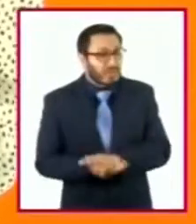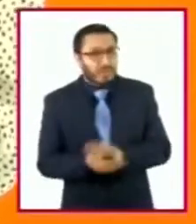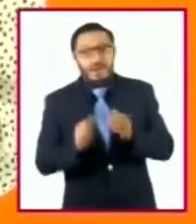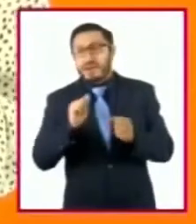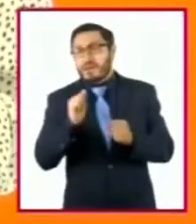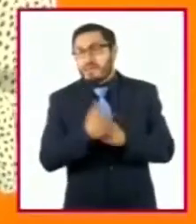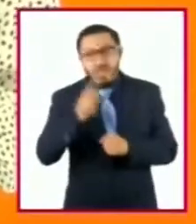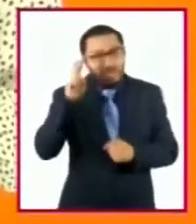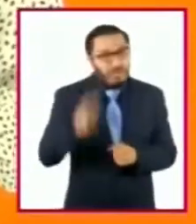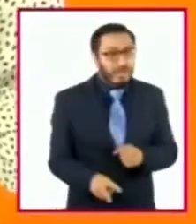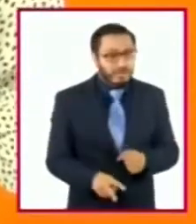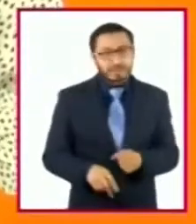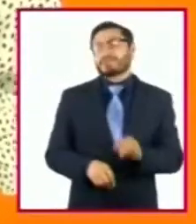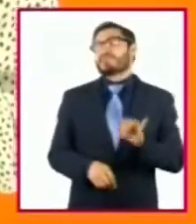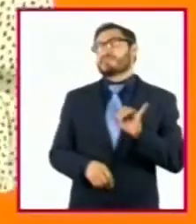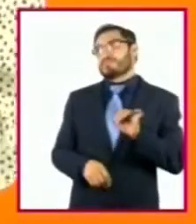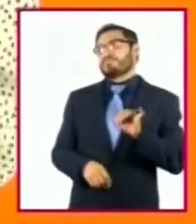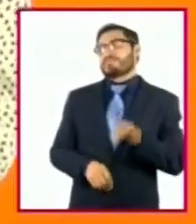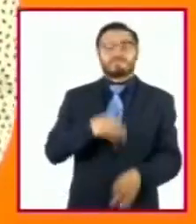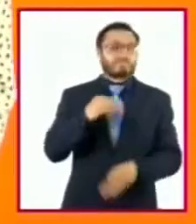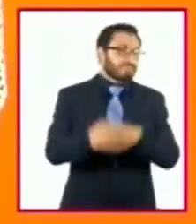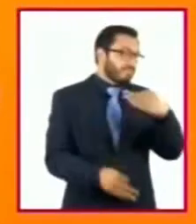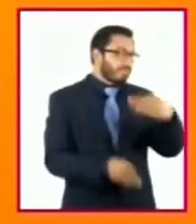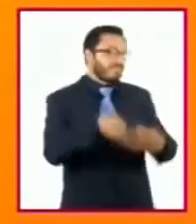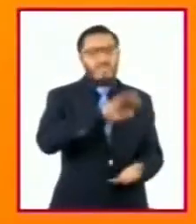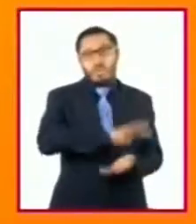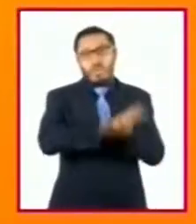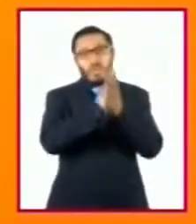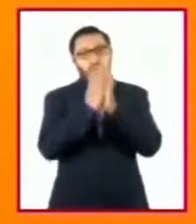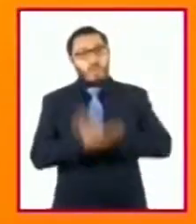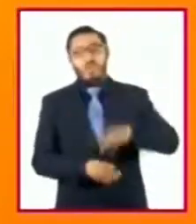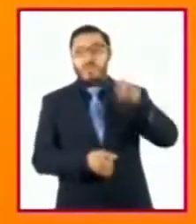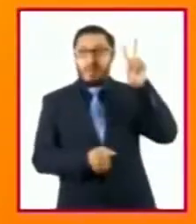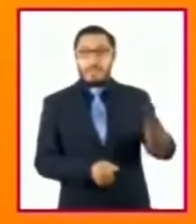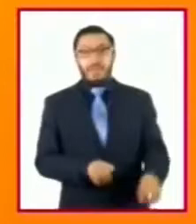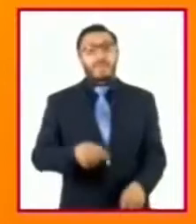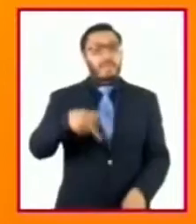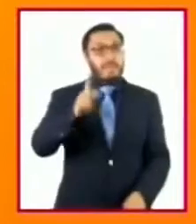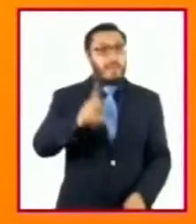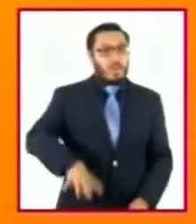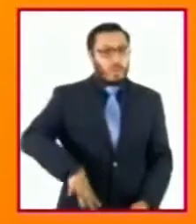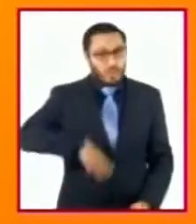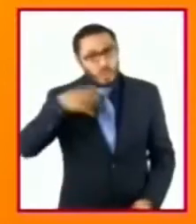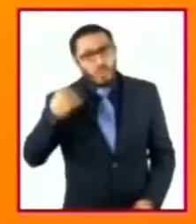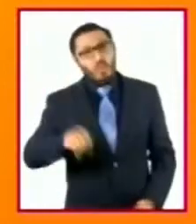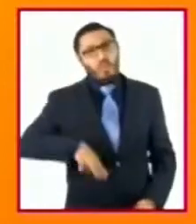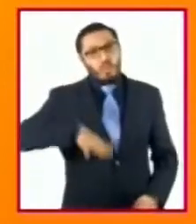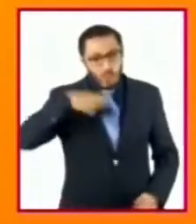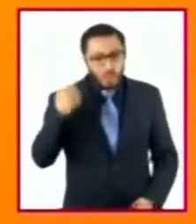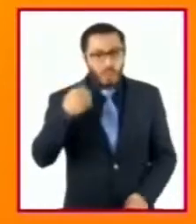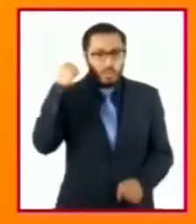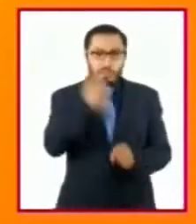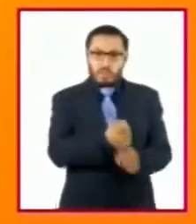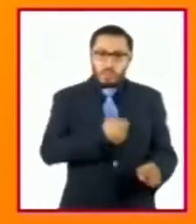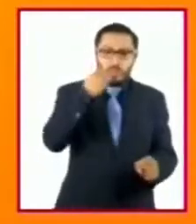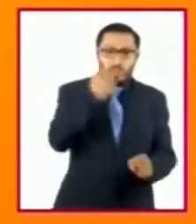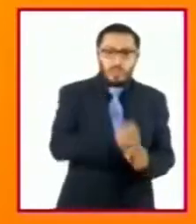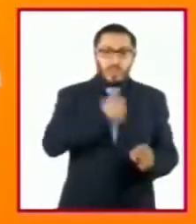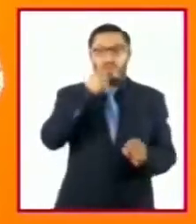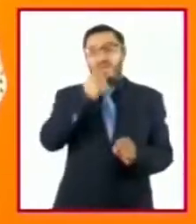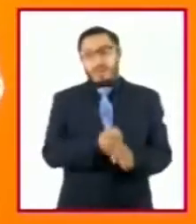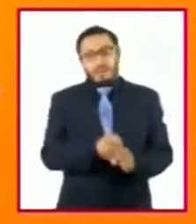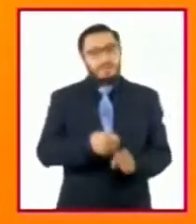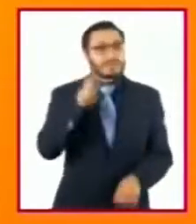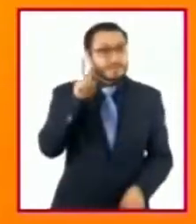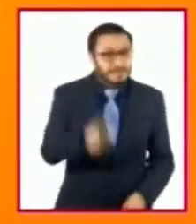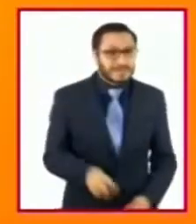Definitivamente, Mónica. Todo se puede convertir en algo real, sobre todo si lo sigo. Sobre todo si me intereso de verdad y si